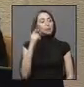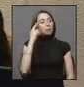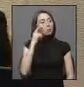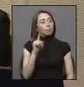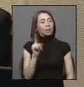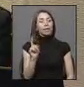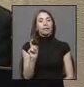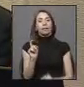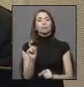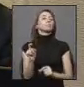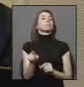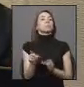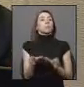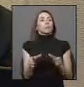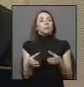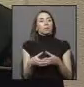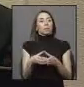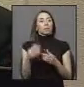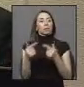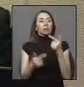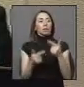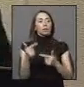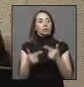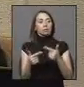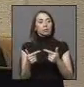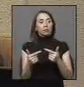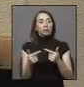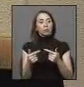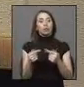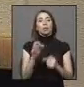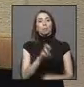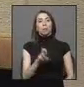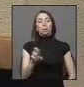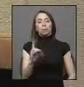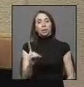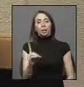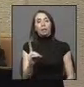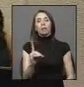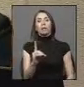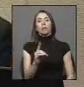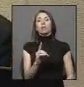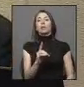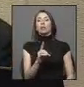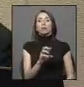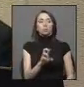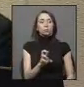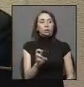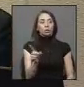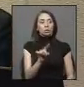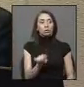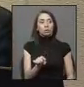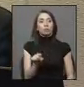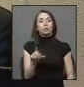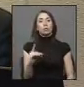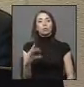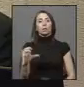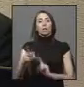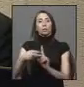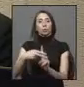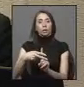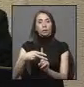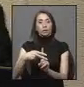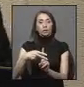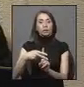como partido que tuvieron la UDI, RN, el PPD, el Partido Socialista y la Democracia Cristiana el